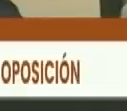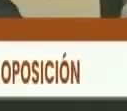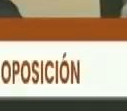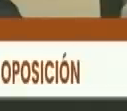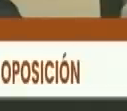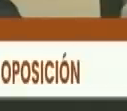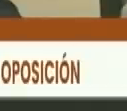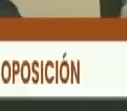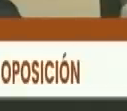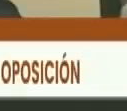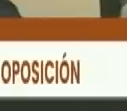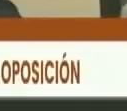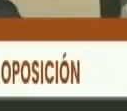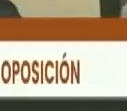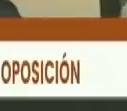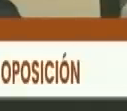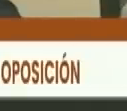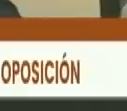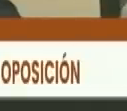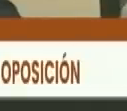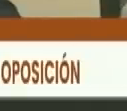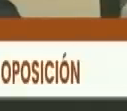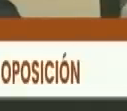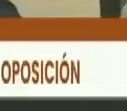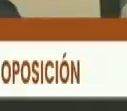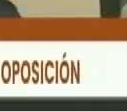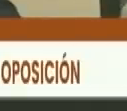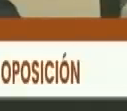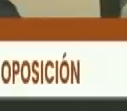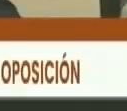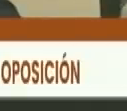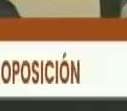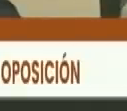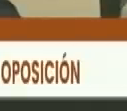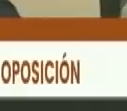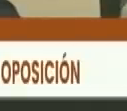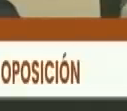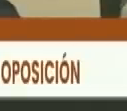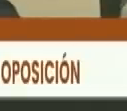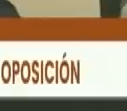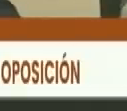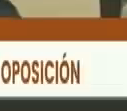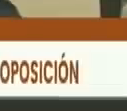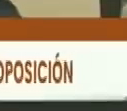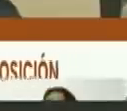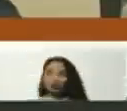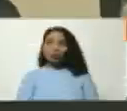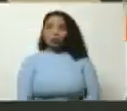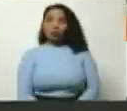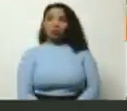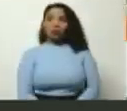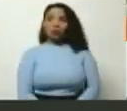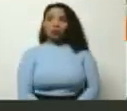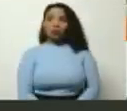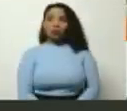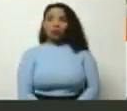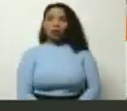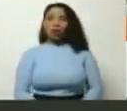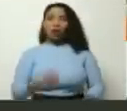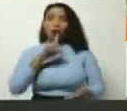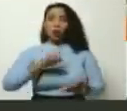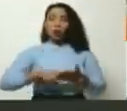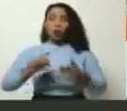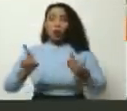13 de agosto de 2021 en la Ciudad de México, Estados Unidos Mexicanos. En cumplimiento de